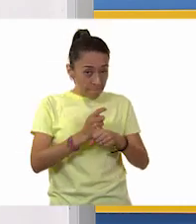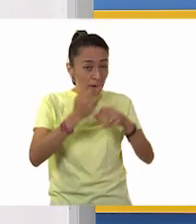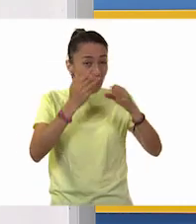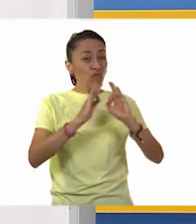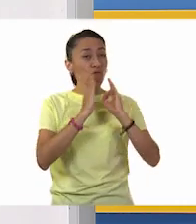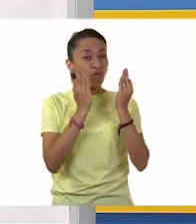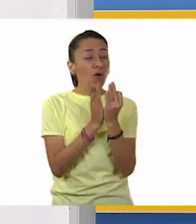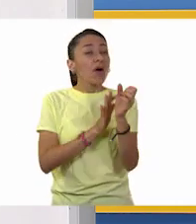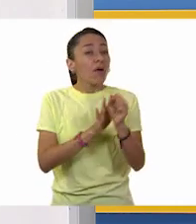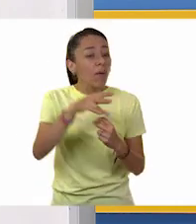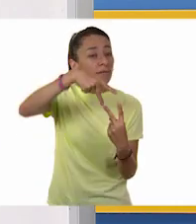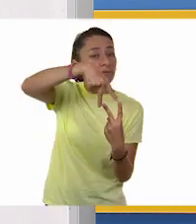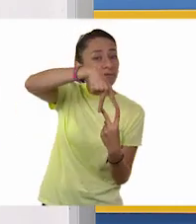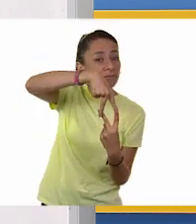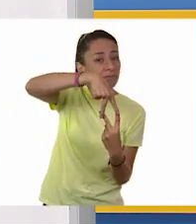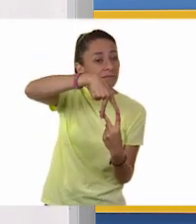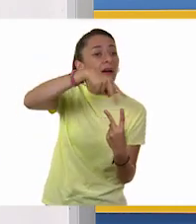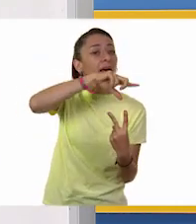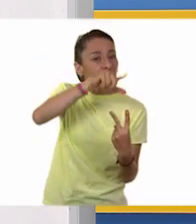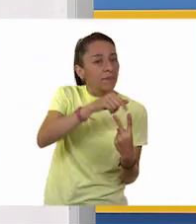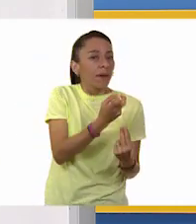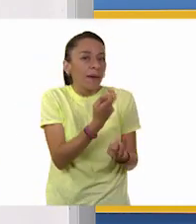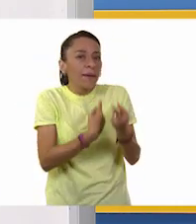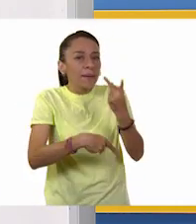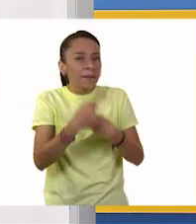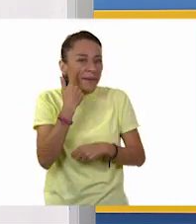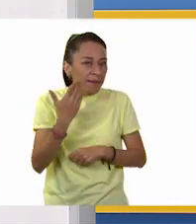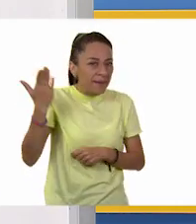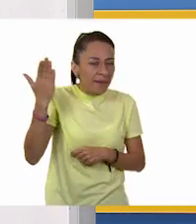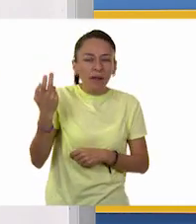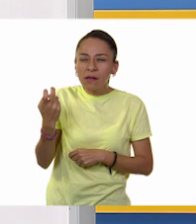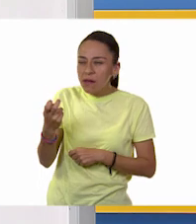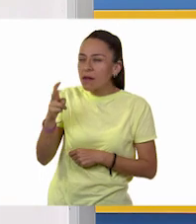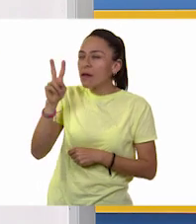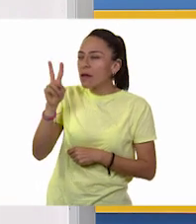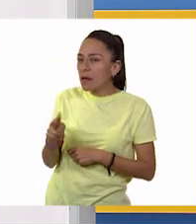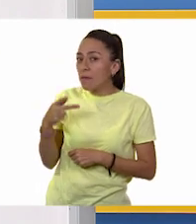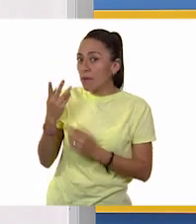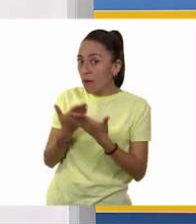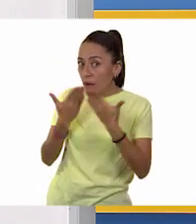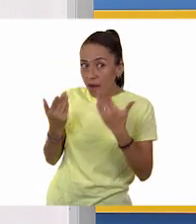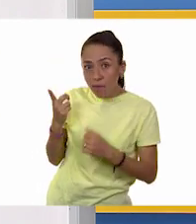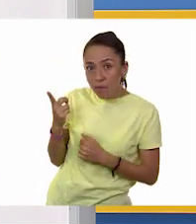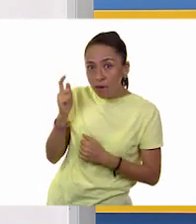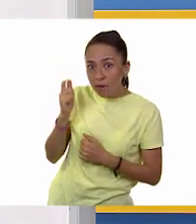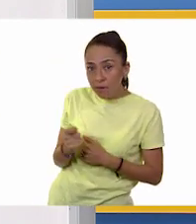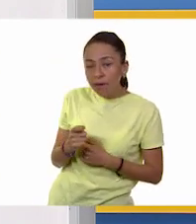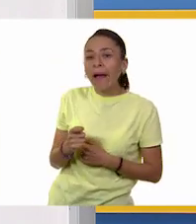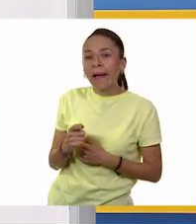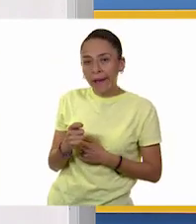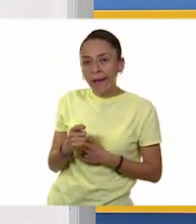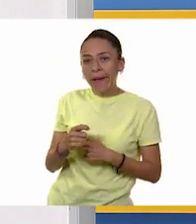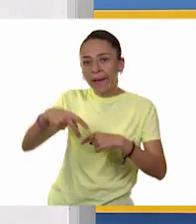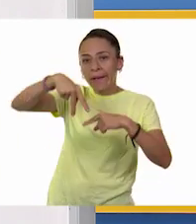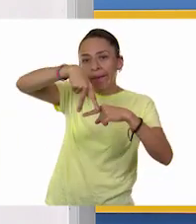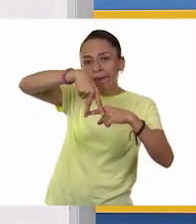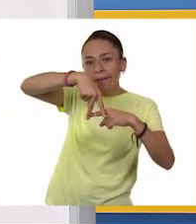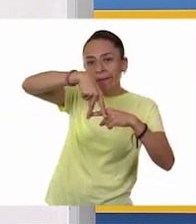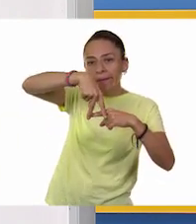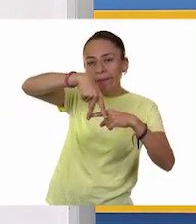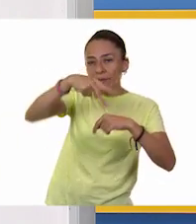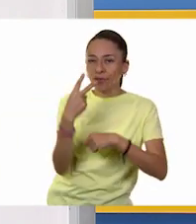Ah, es verdad. Pero en estas figuras hay dos triángulos en cada una. Así que lo que vamos a